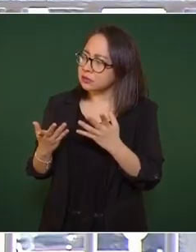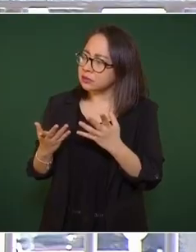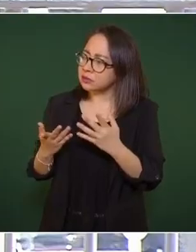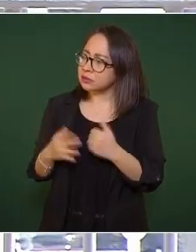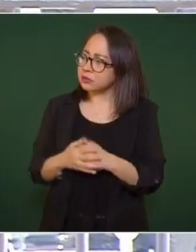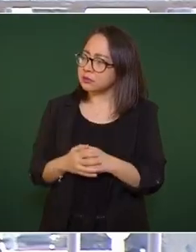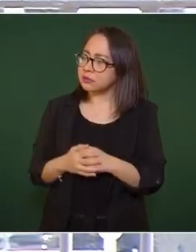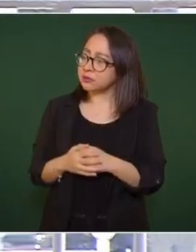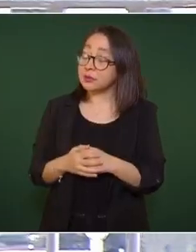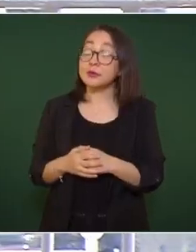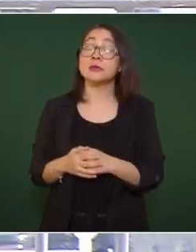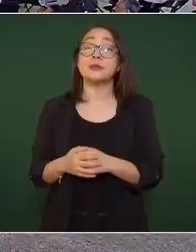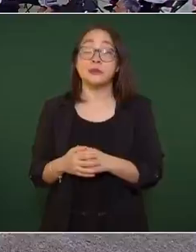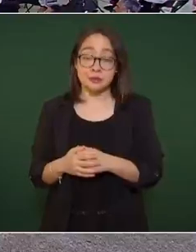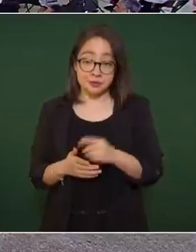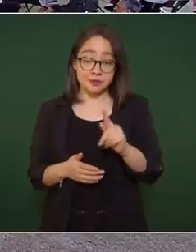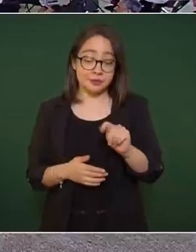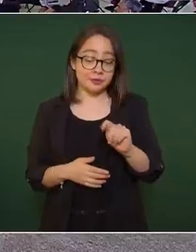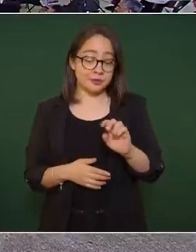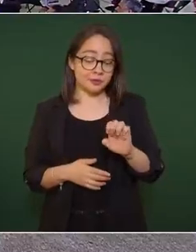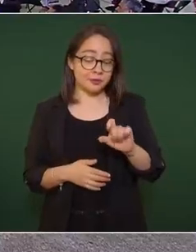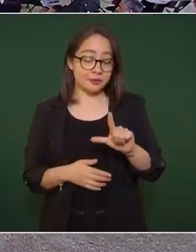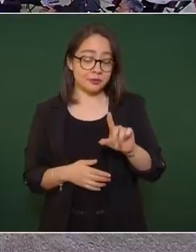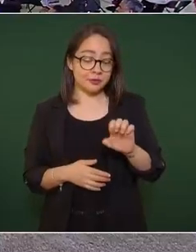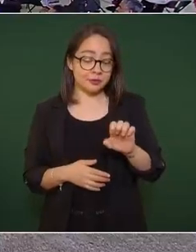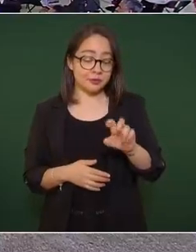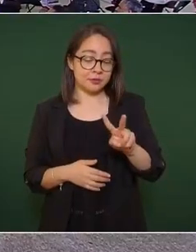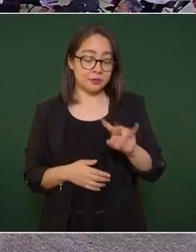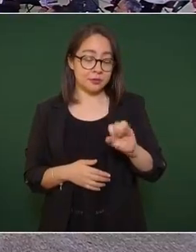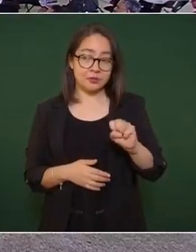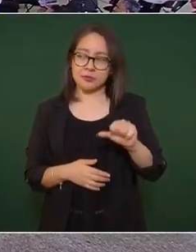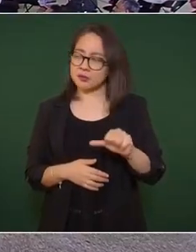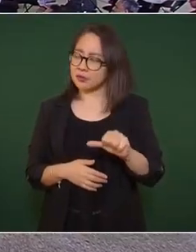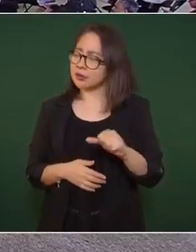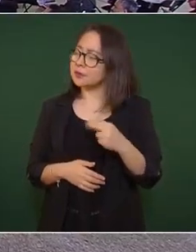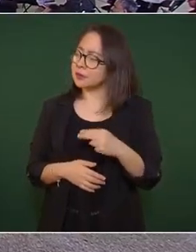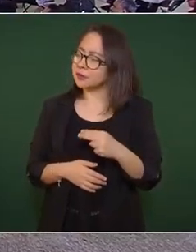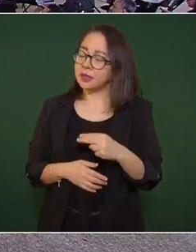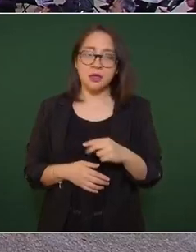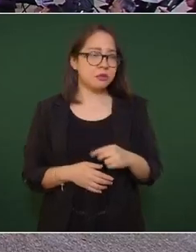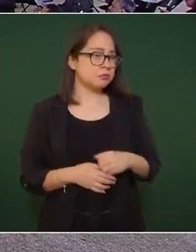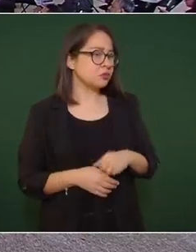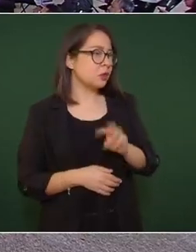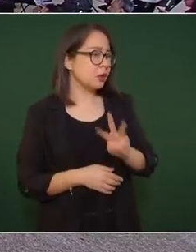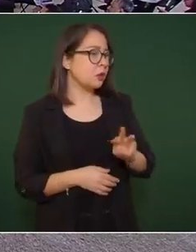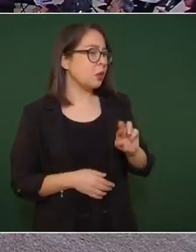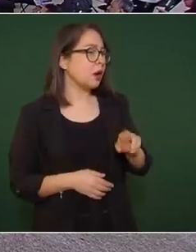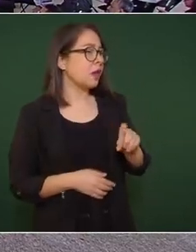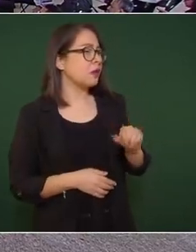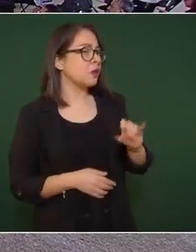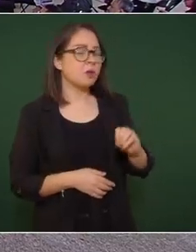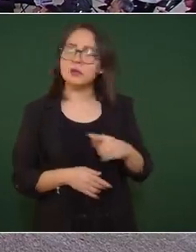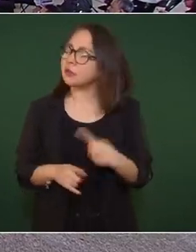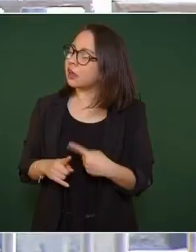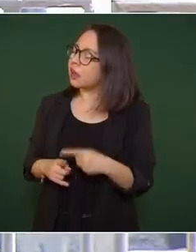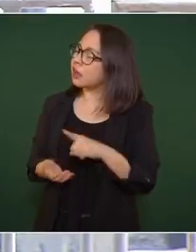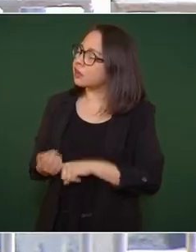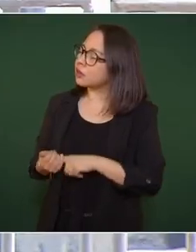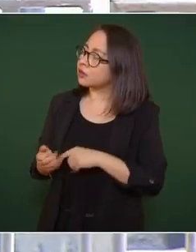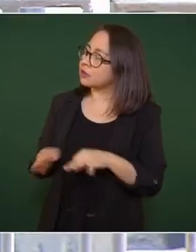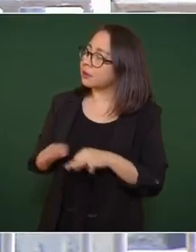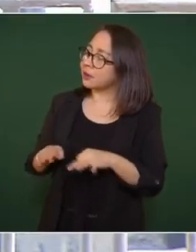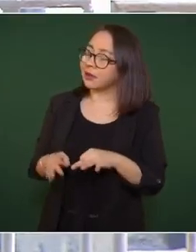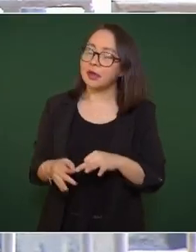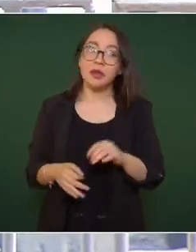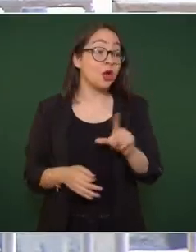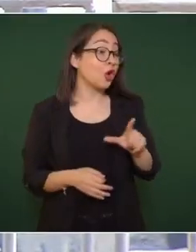¿Los de Televisa? W Radio. W Radio. Ya son prácticamente. ¿Y quién está en W Radio? Lorenz